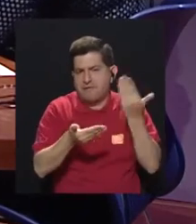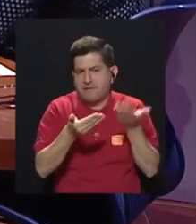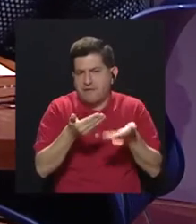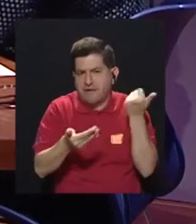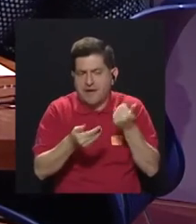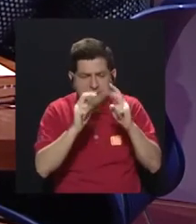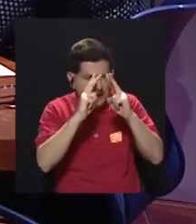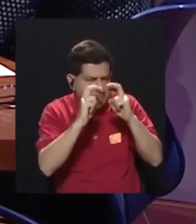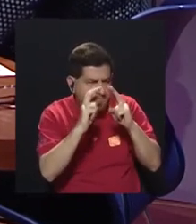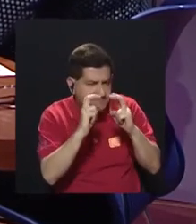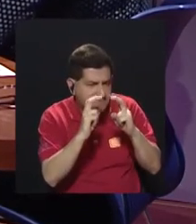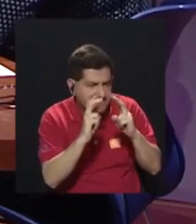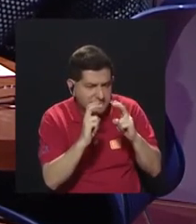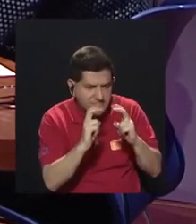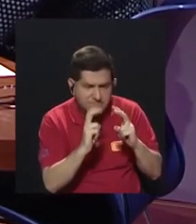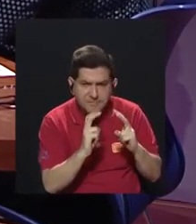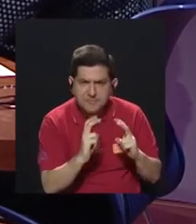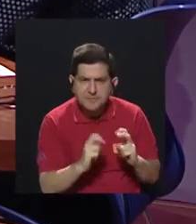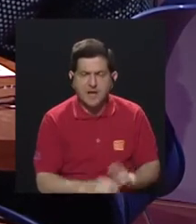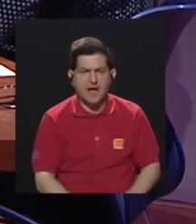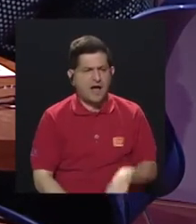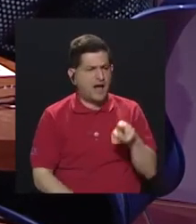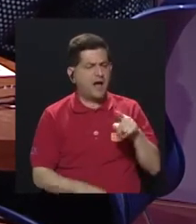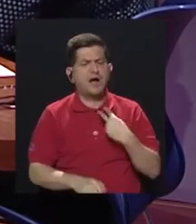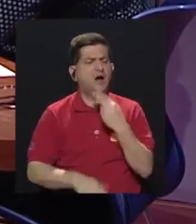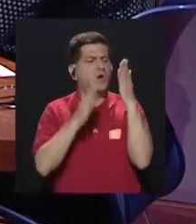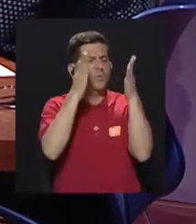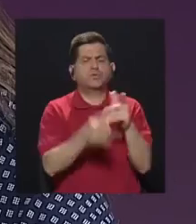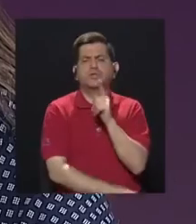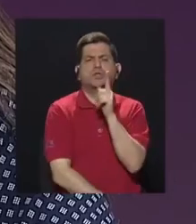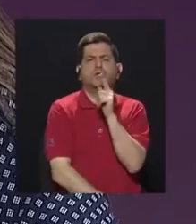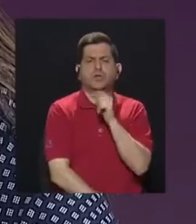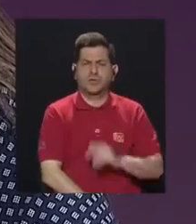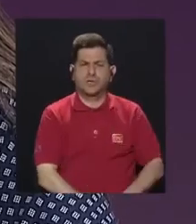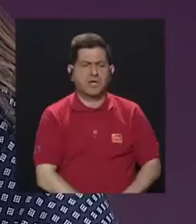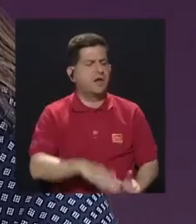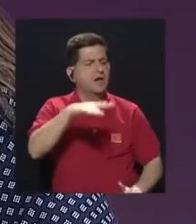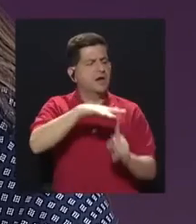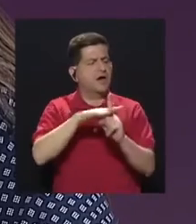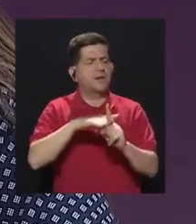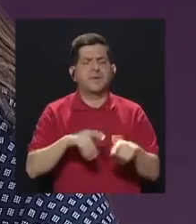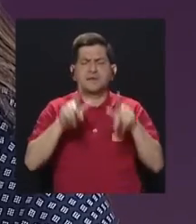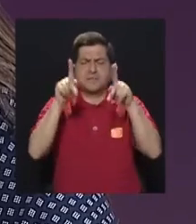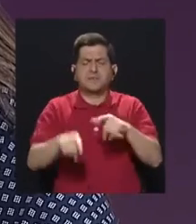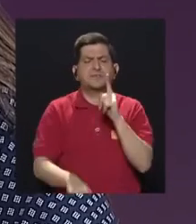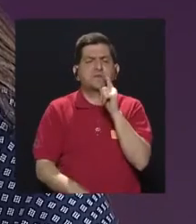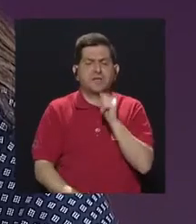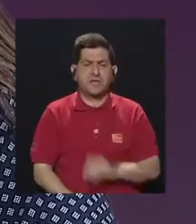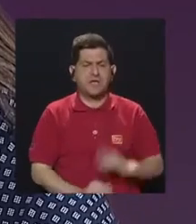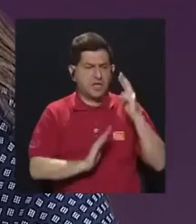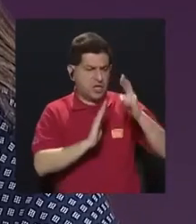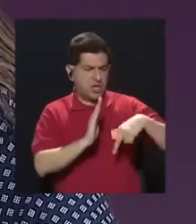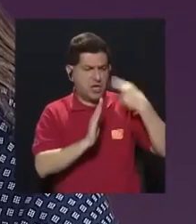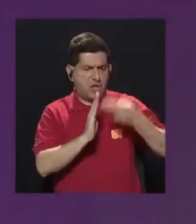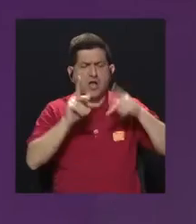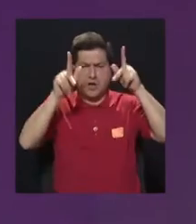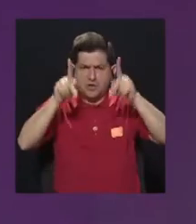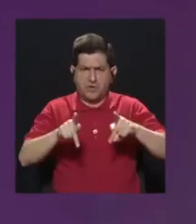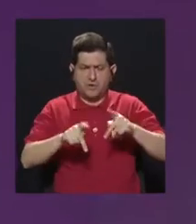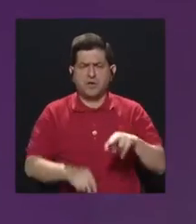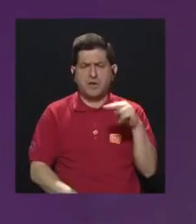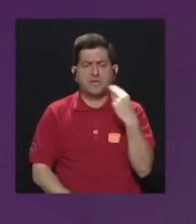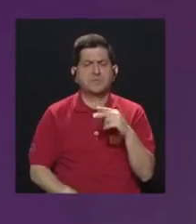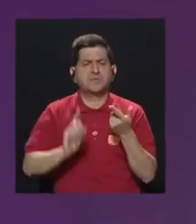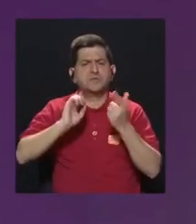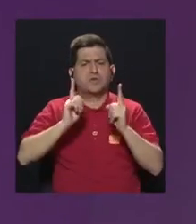era desmenuzado desmenuzada quien es el portavoz quien desaparecen en la noticia cuál es el papel de esas personas en la noticia